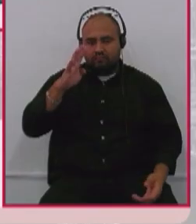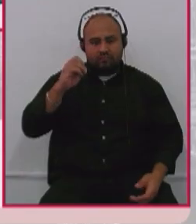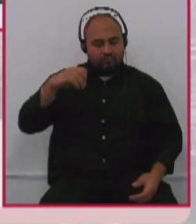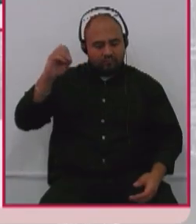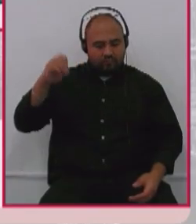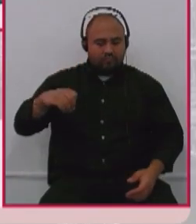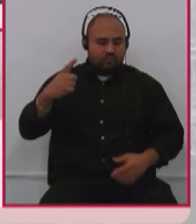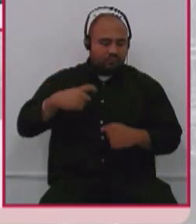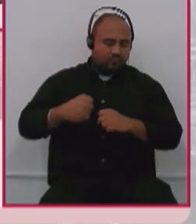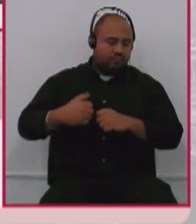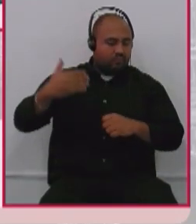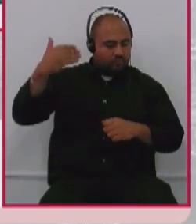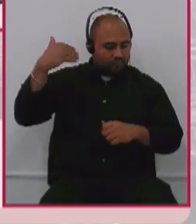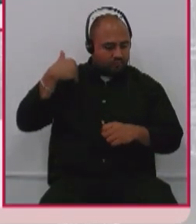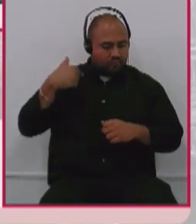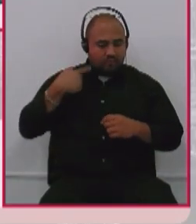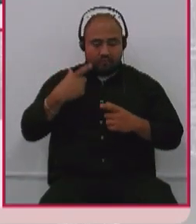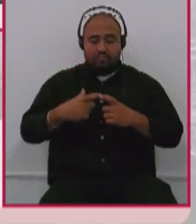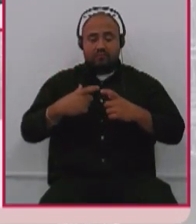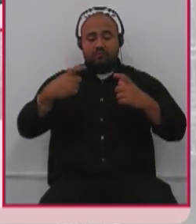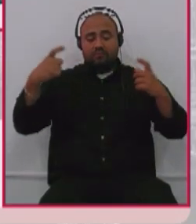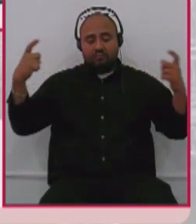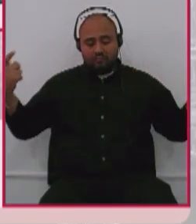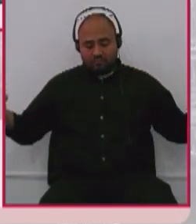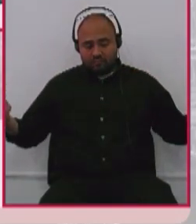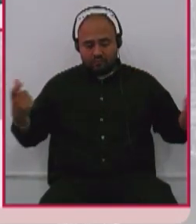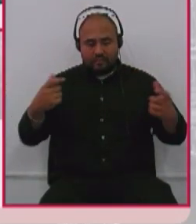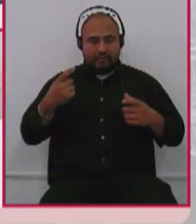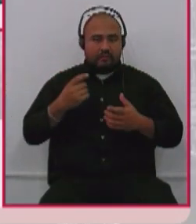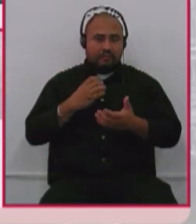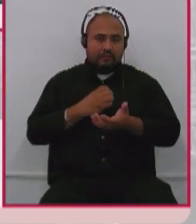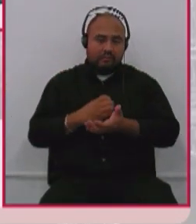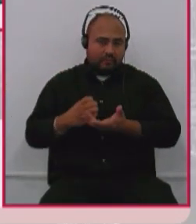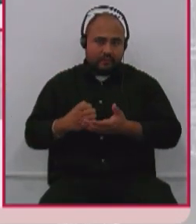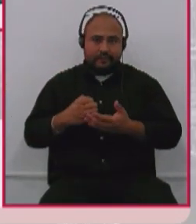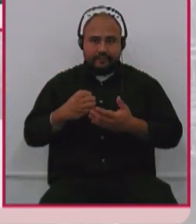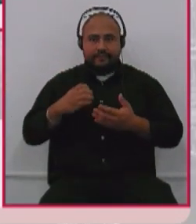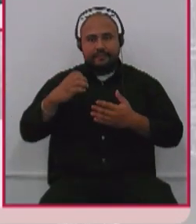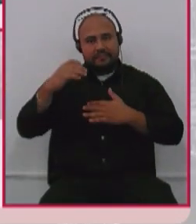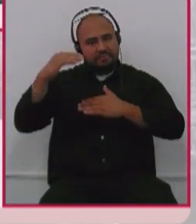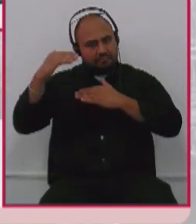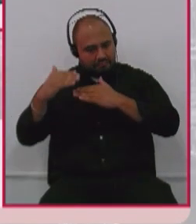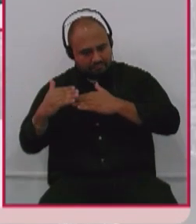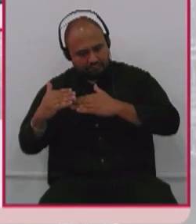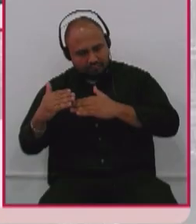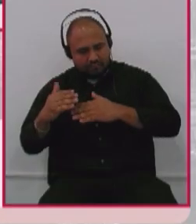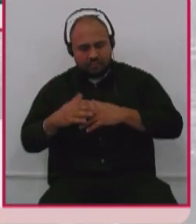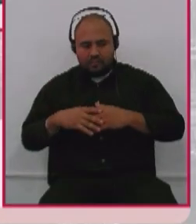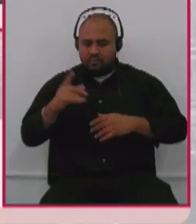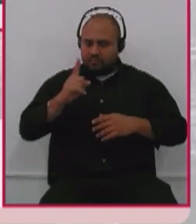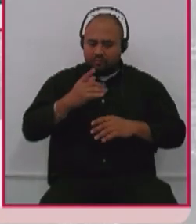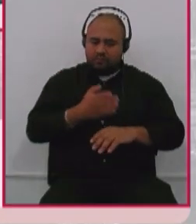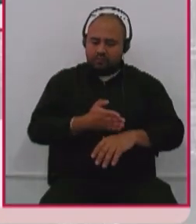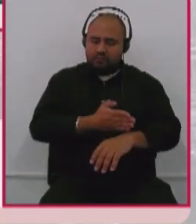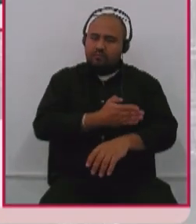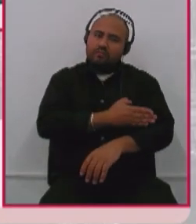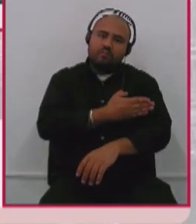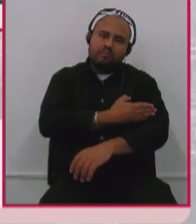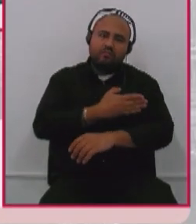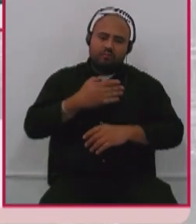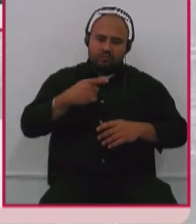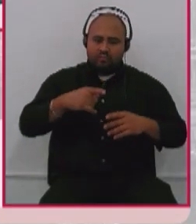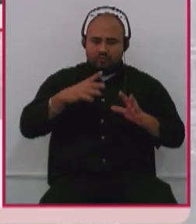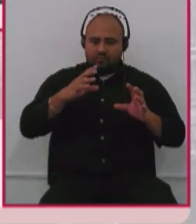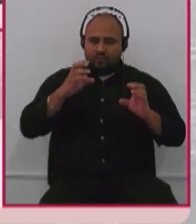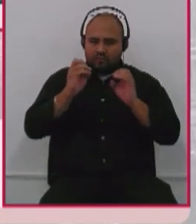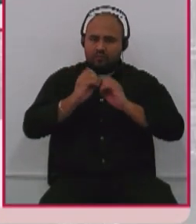producción el año pasado fue gigante y con una inversión de capital bastante bajo. Y no solo mejoró la producción de oro,